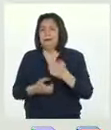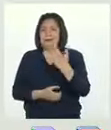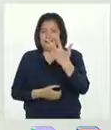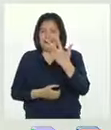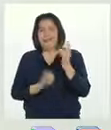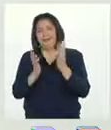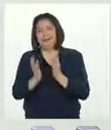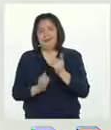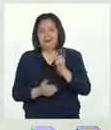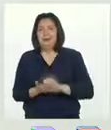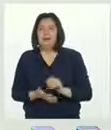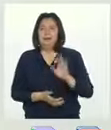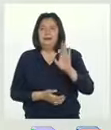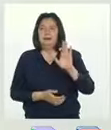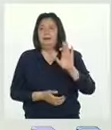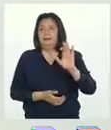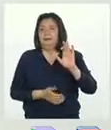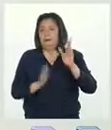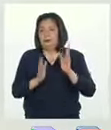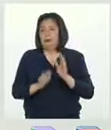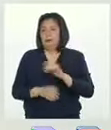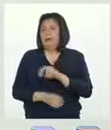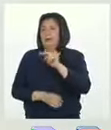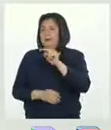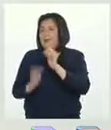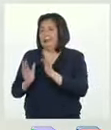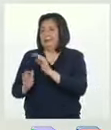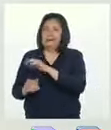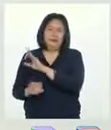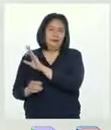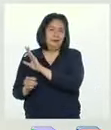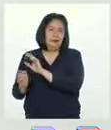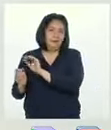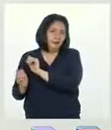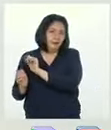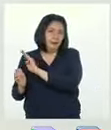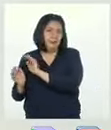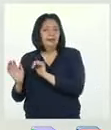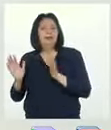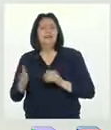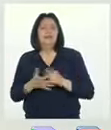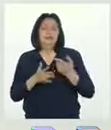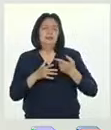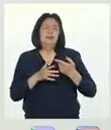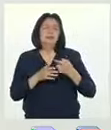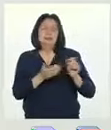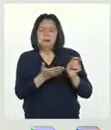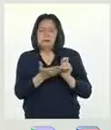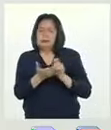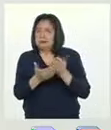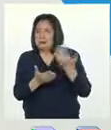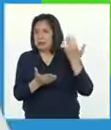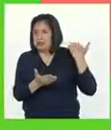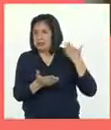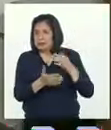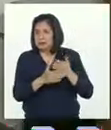de sus estudiantes, Facundo, Natalia y Fabiana, quienes nos compartirán algunos de sus apuntes de los programas anteriores.